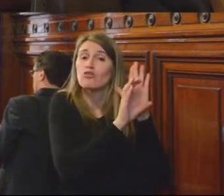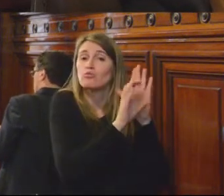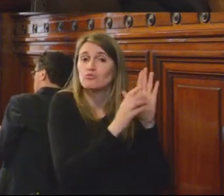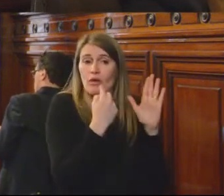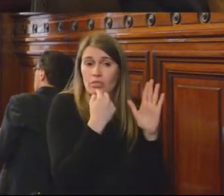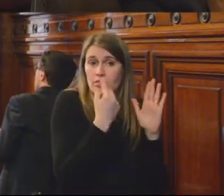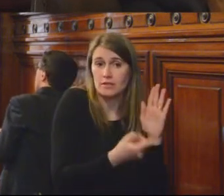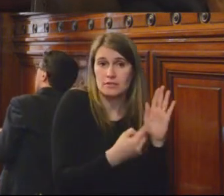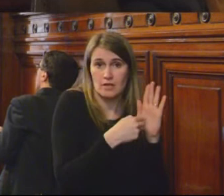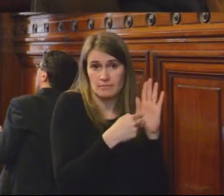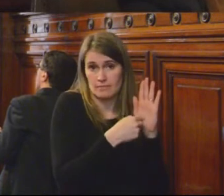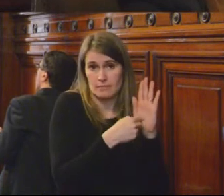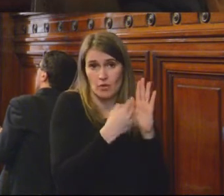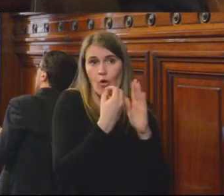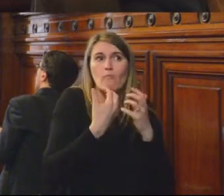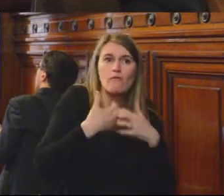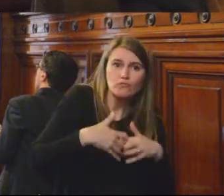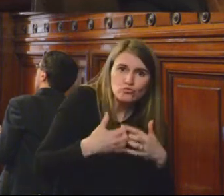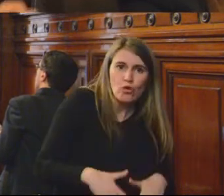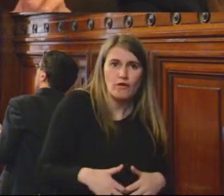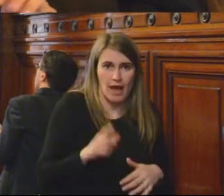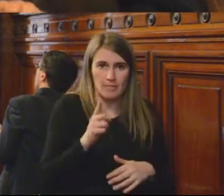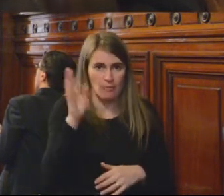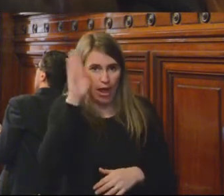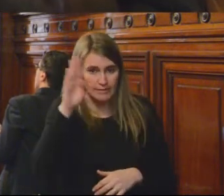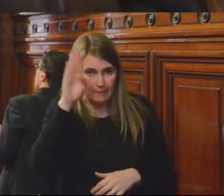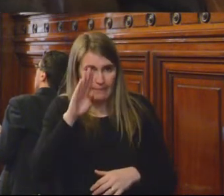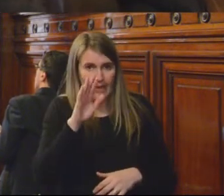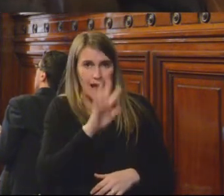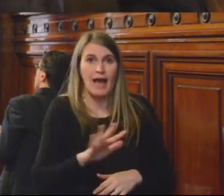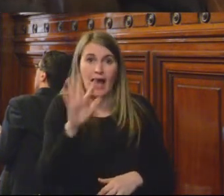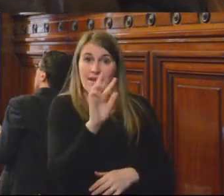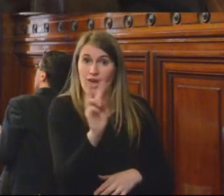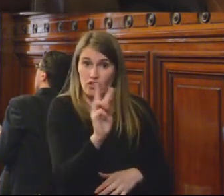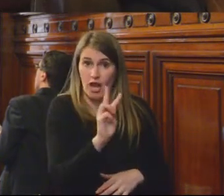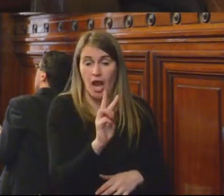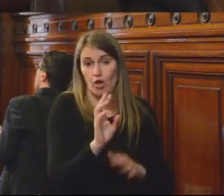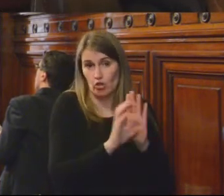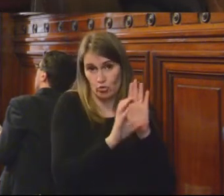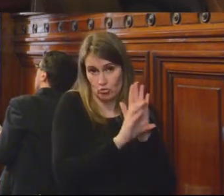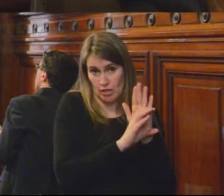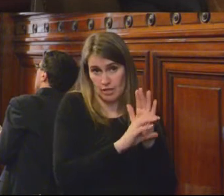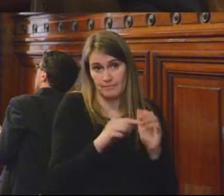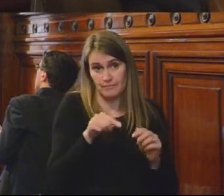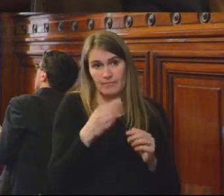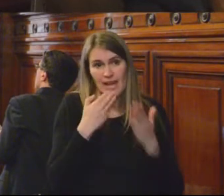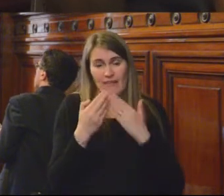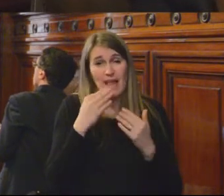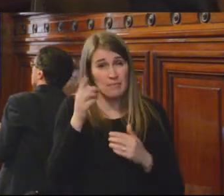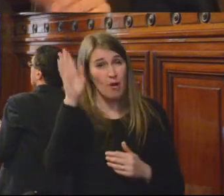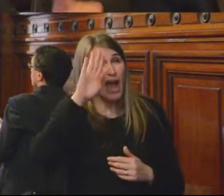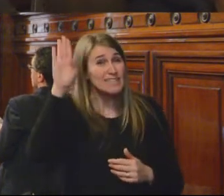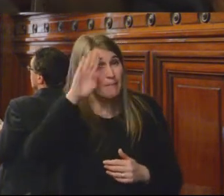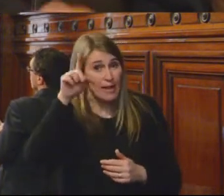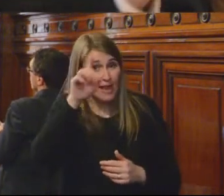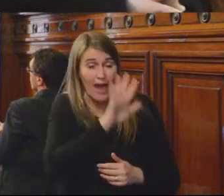del funcionamiento de la Asamblea Nacional Constituyente. Yo quería brevemente hablar de la Asamblea Nacional. En Venezuela la Asamblea